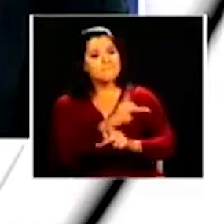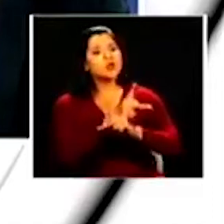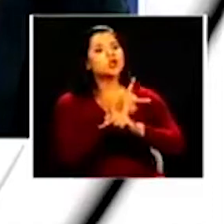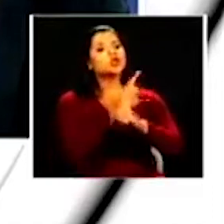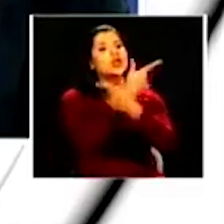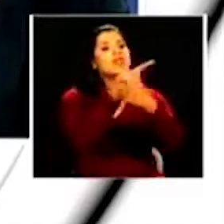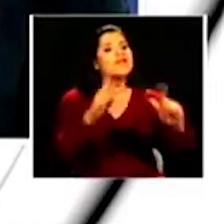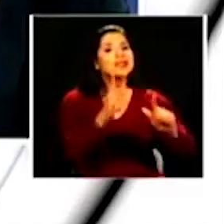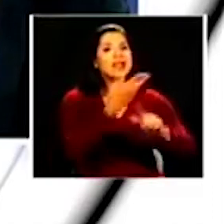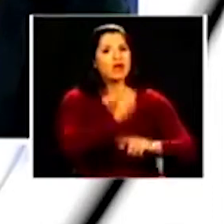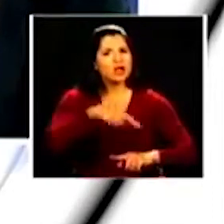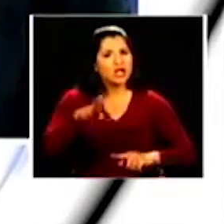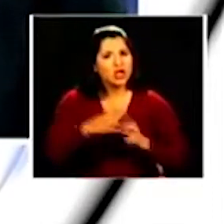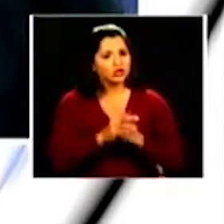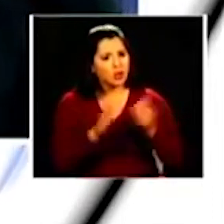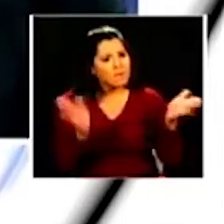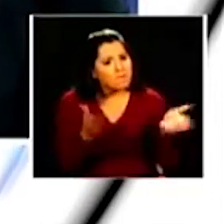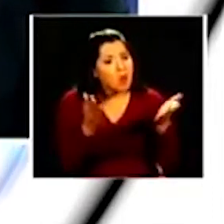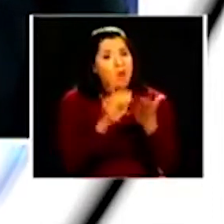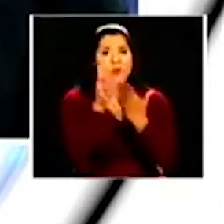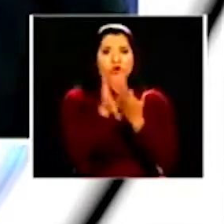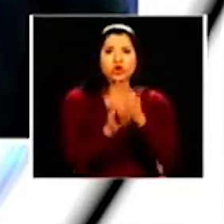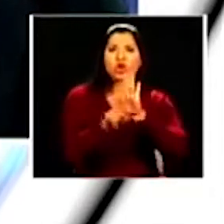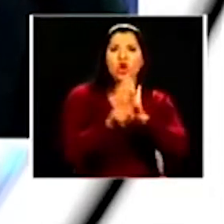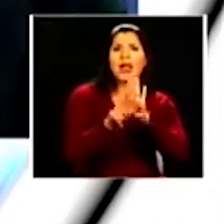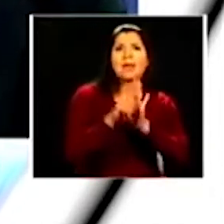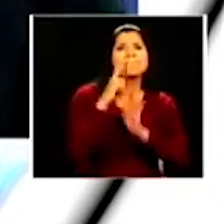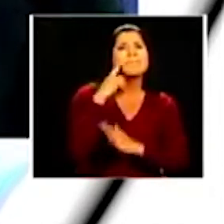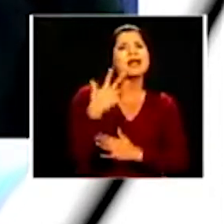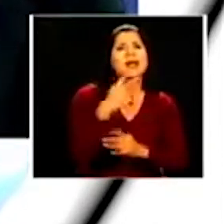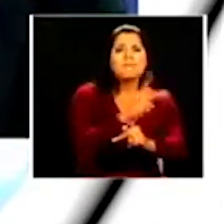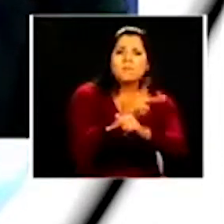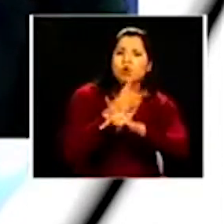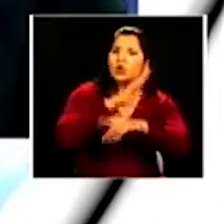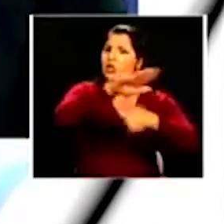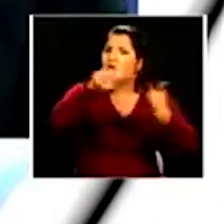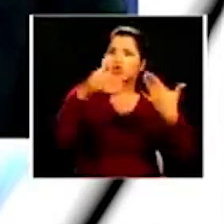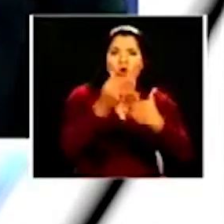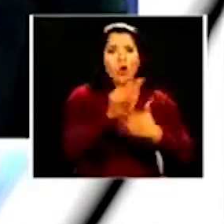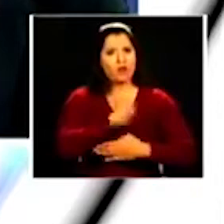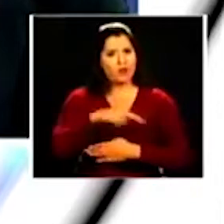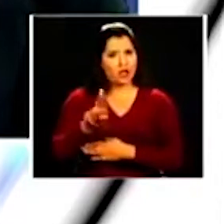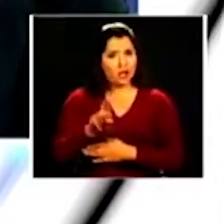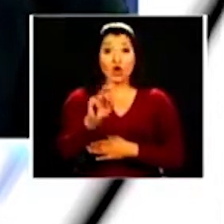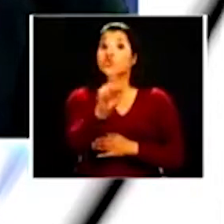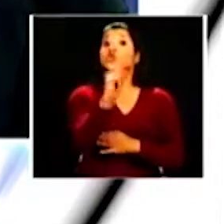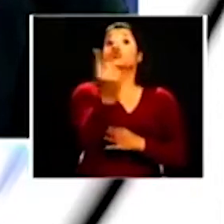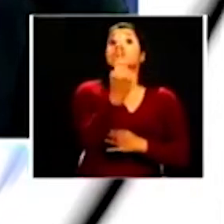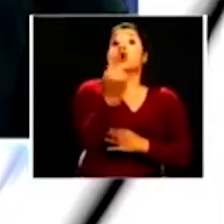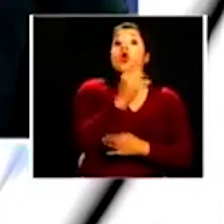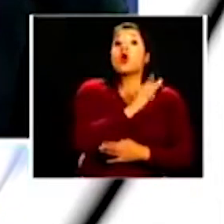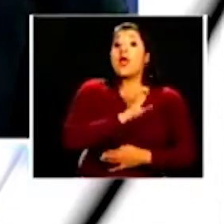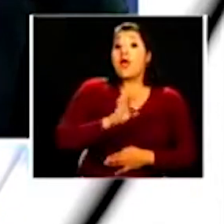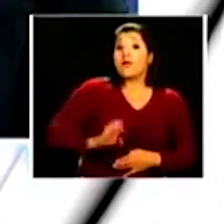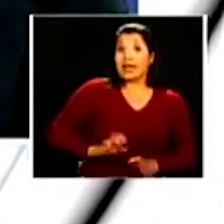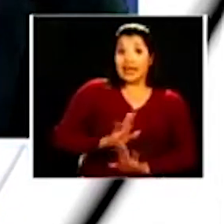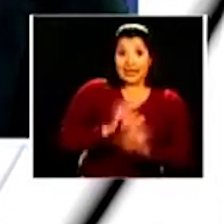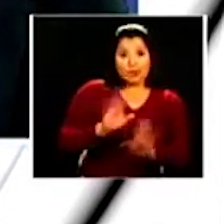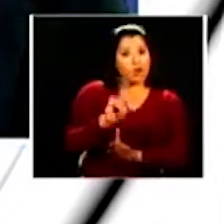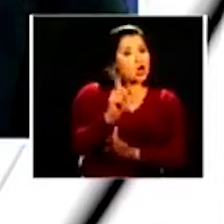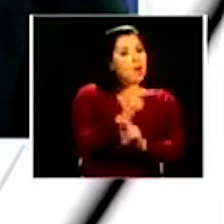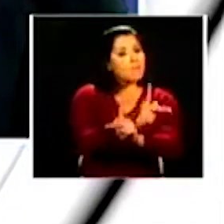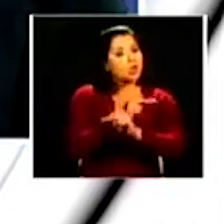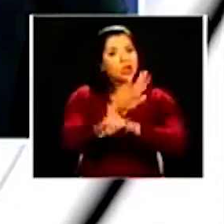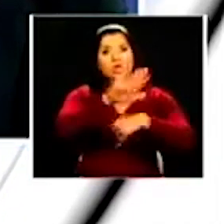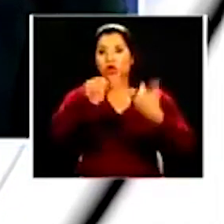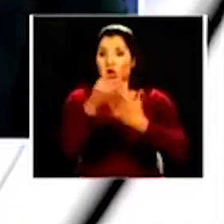culto, promoviendo un proyecto de ley que protege a todas las religiones, no solamente a la evangélica, a todas las religiones. Y hemos tenido en